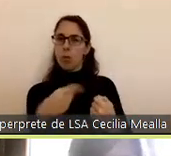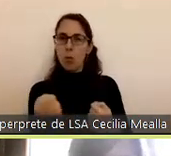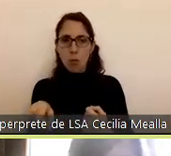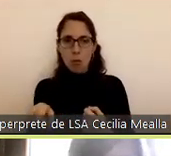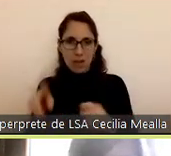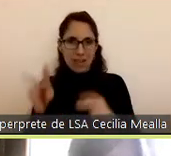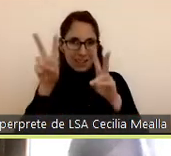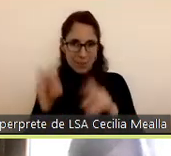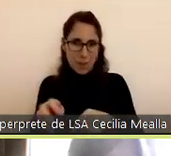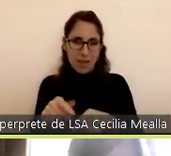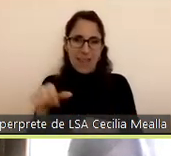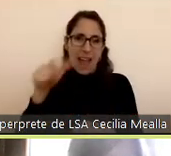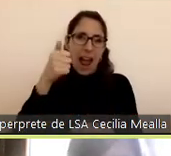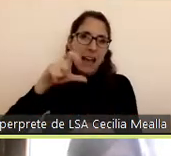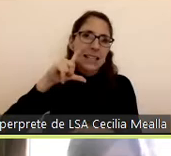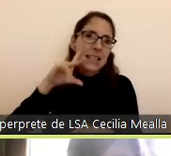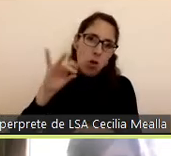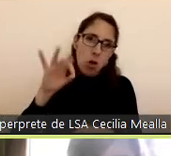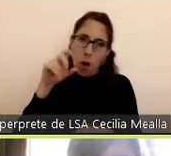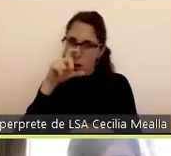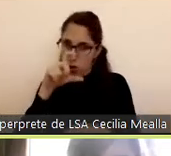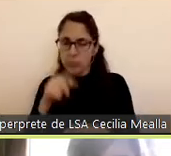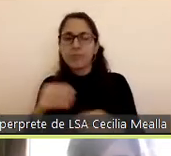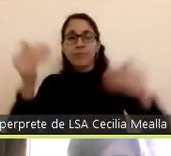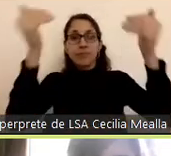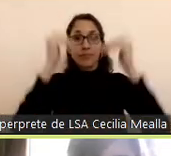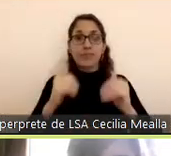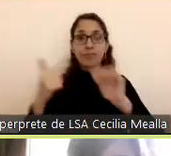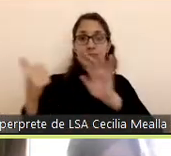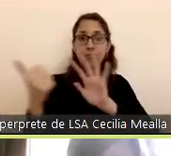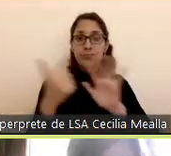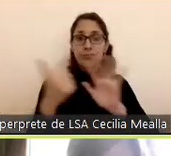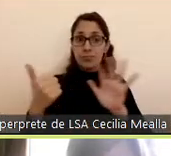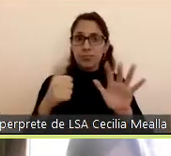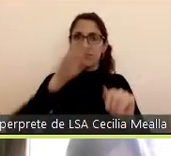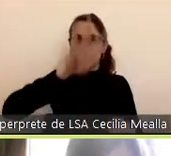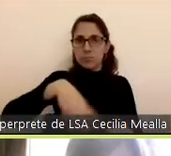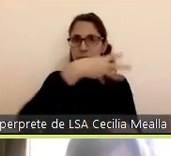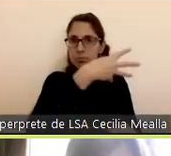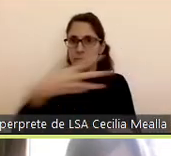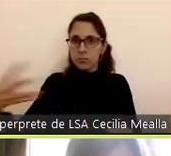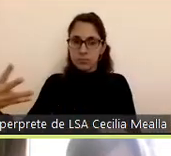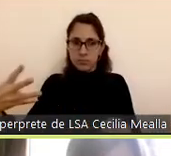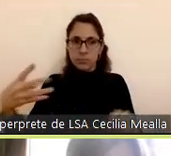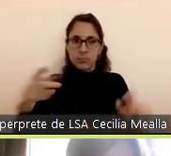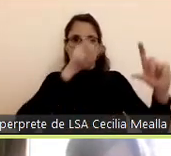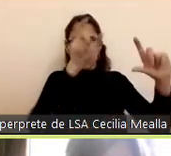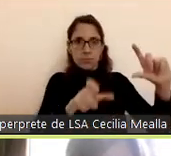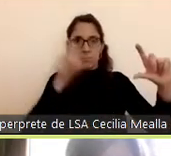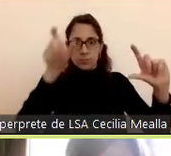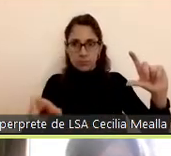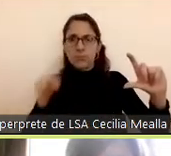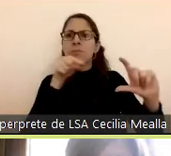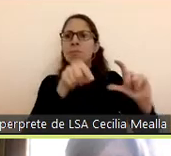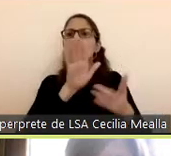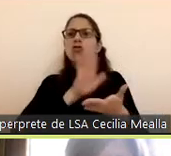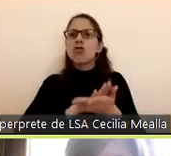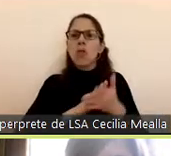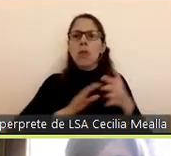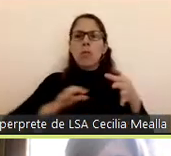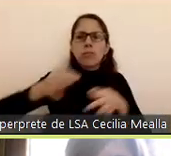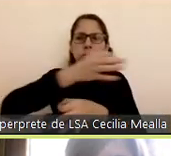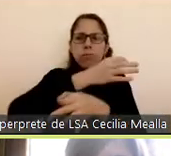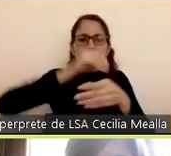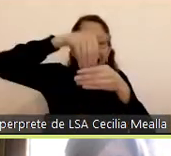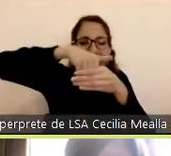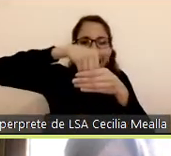En la sexta pregunta dice complete la tabla referida a la estructura a las estructuras internas en relación a la pared